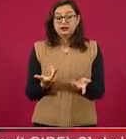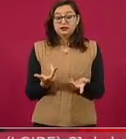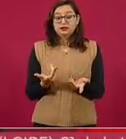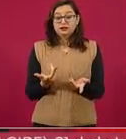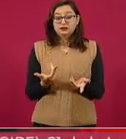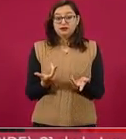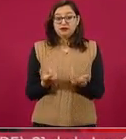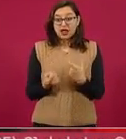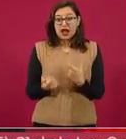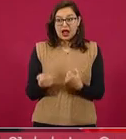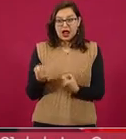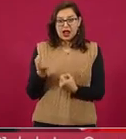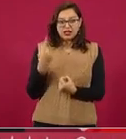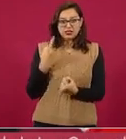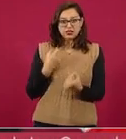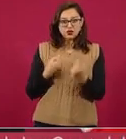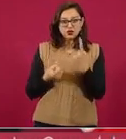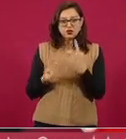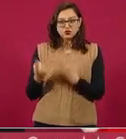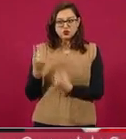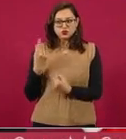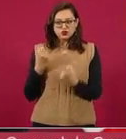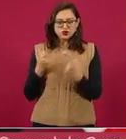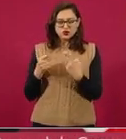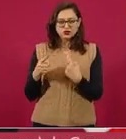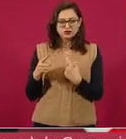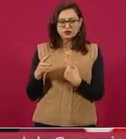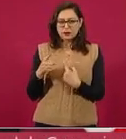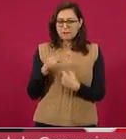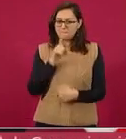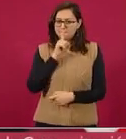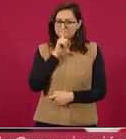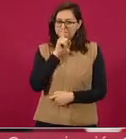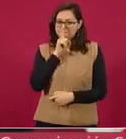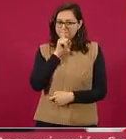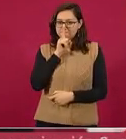Que ahí andan todavía ensarapados,